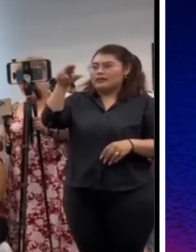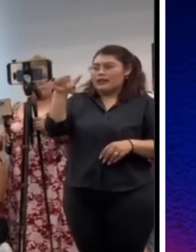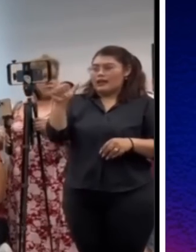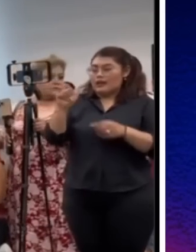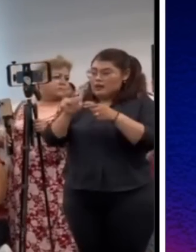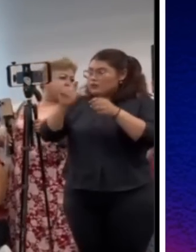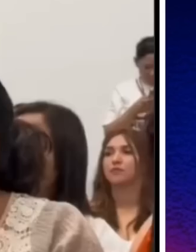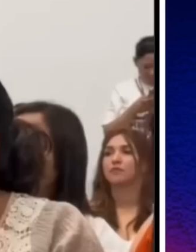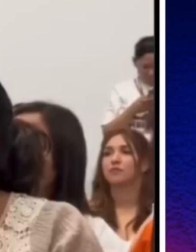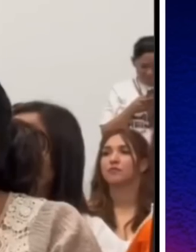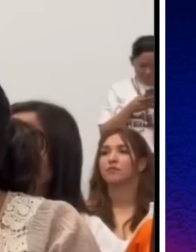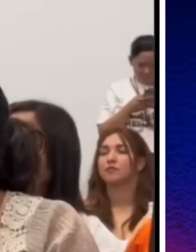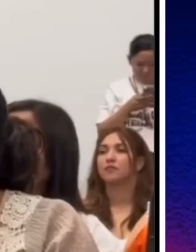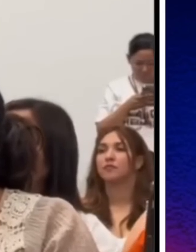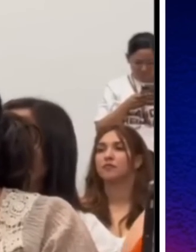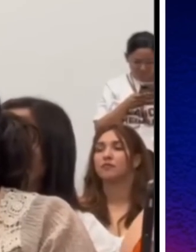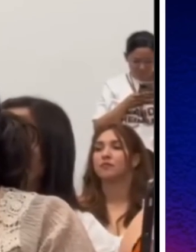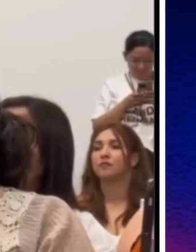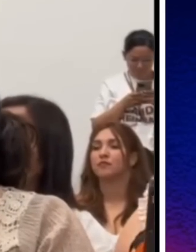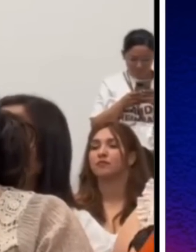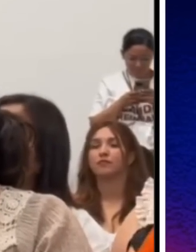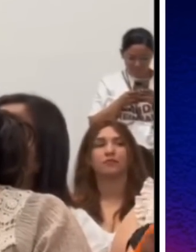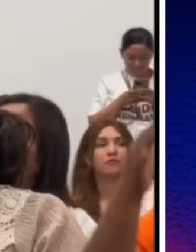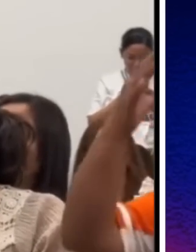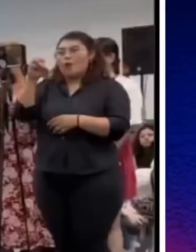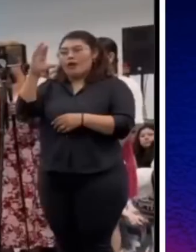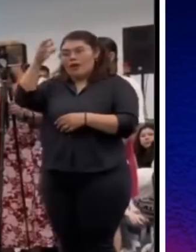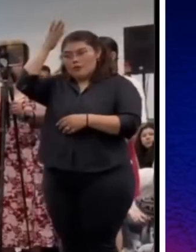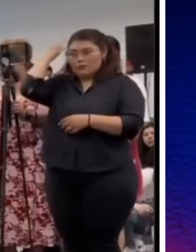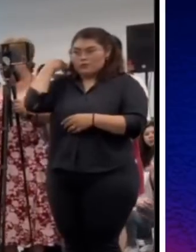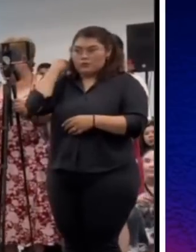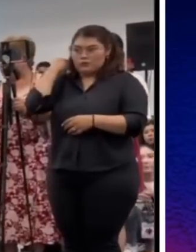de Morelos, un estado vecino de la Ciudad de México.